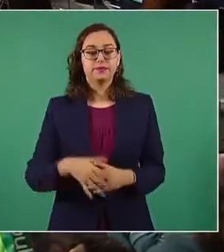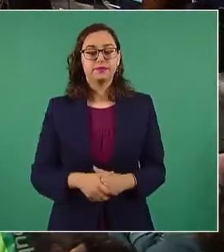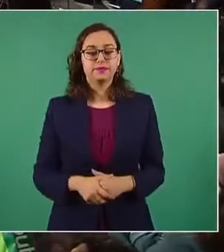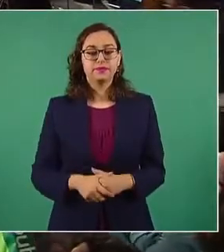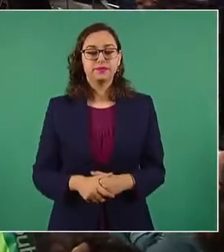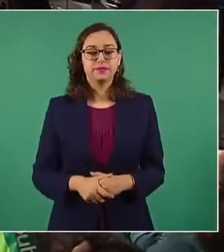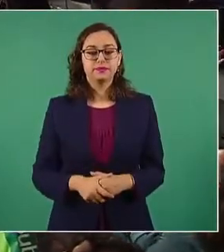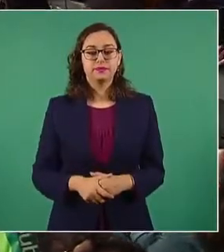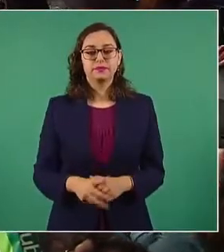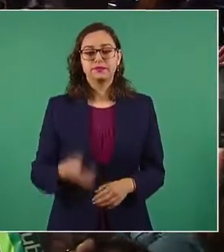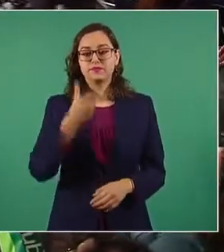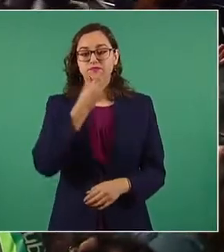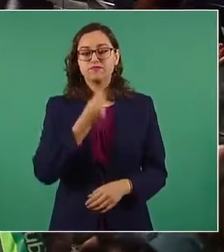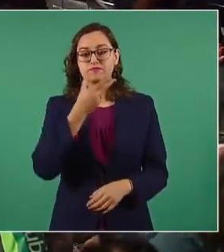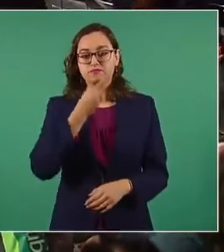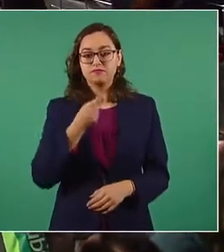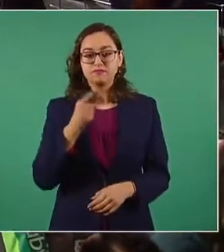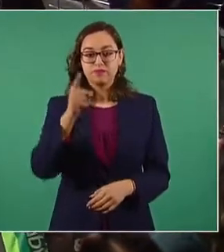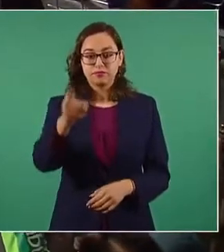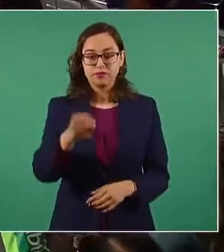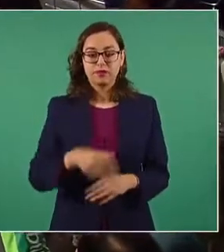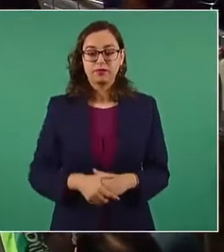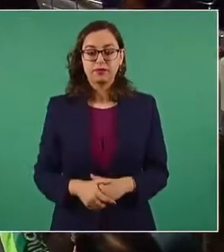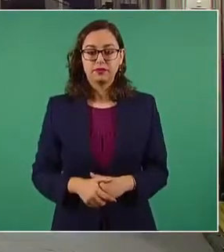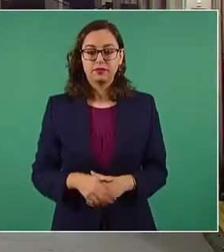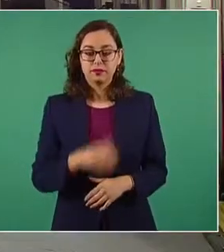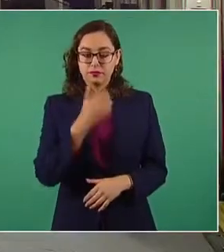Un compañero, a ver.